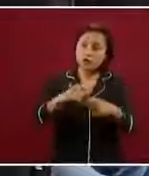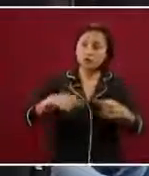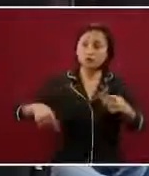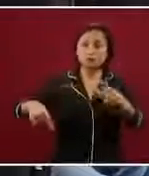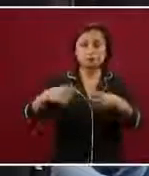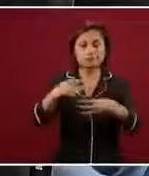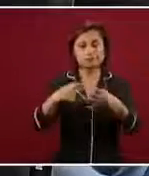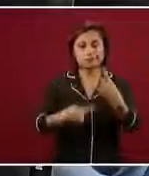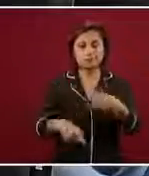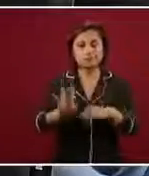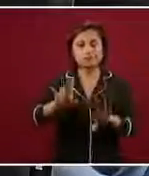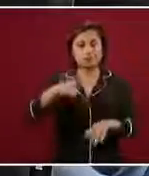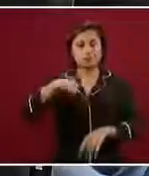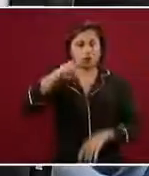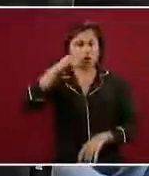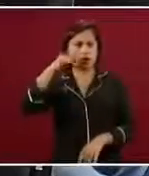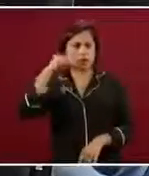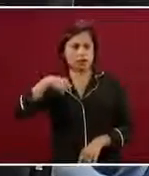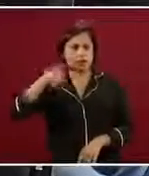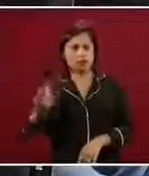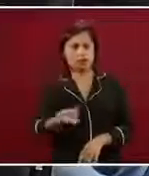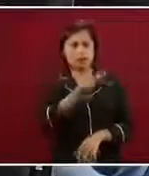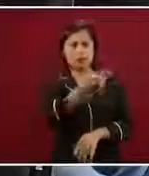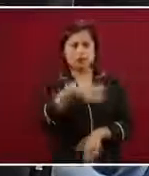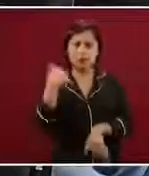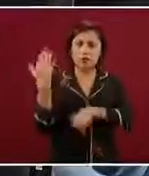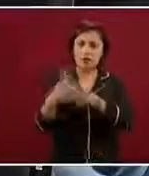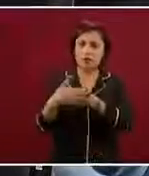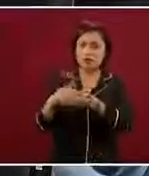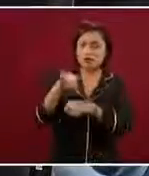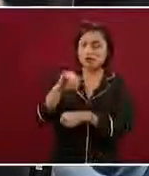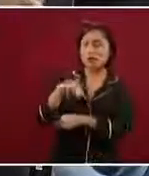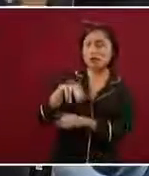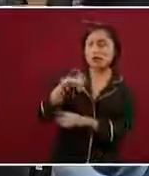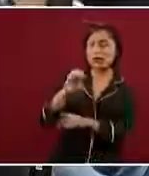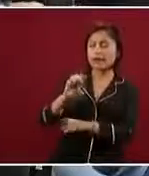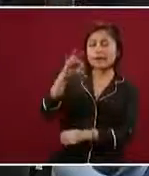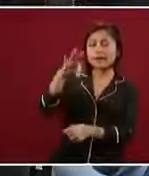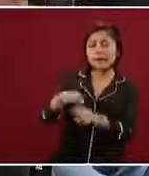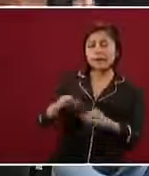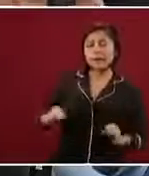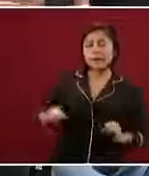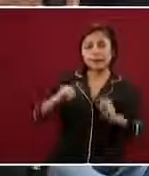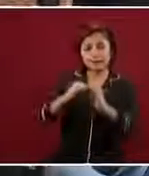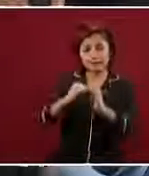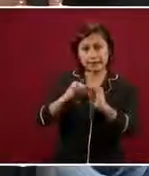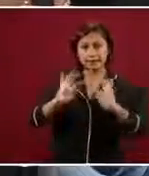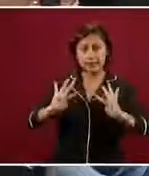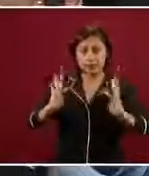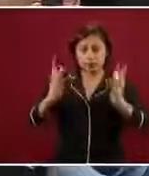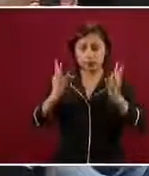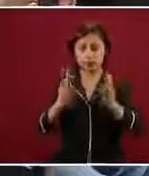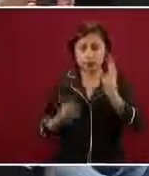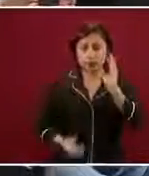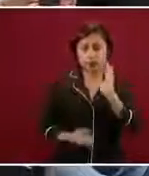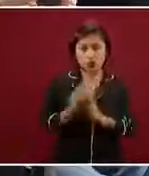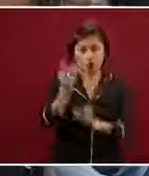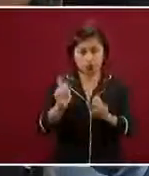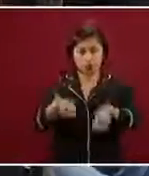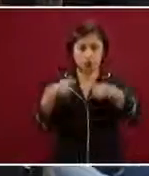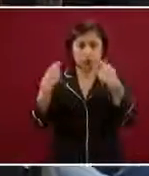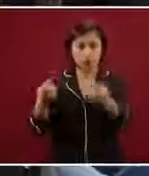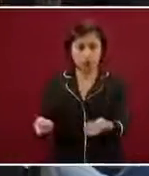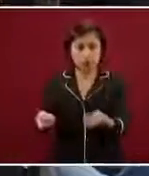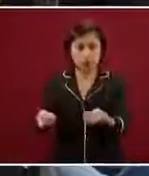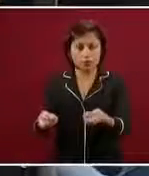viene una renovación parcial del INE, muy importante del Consejo del INE. Los